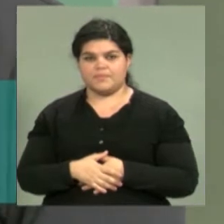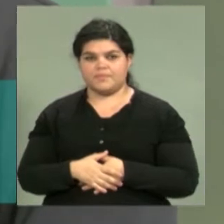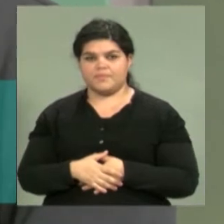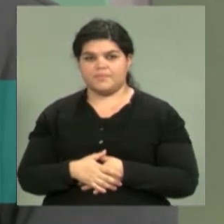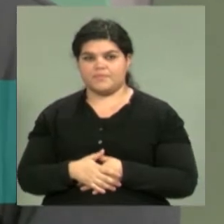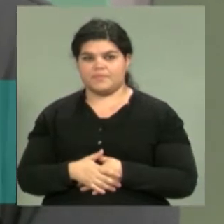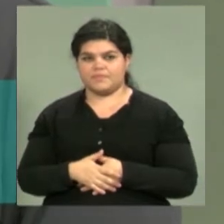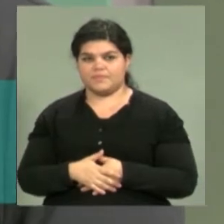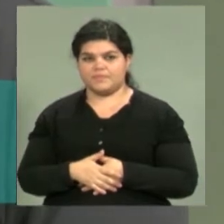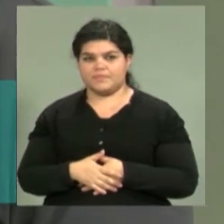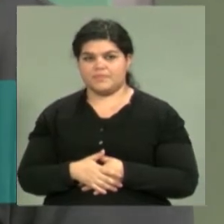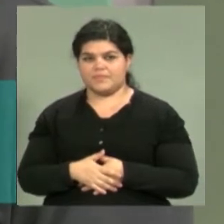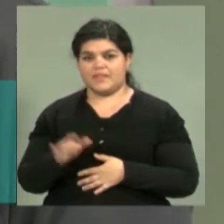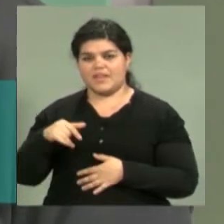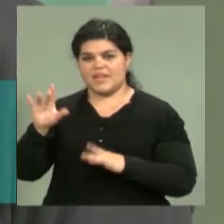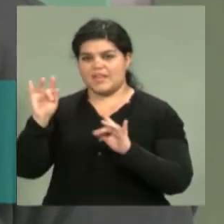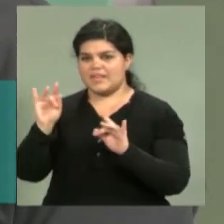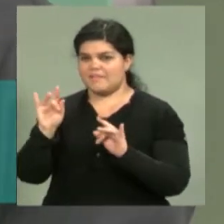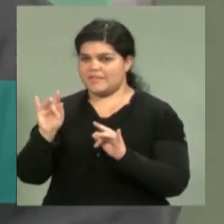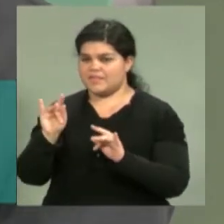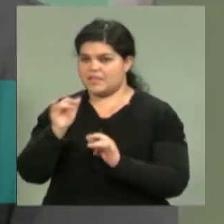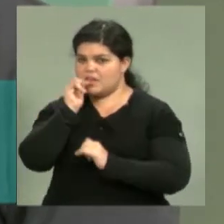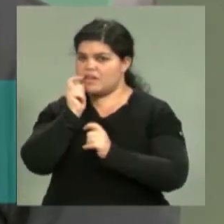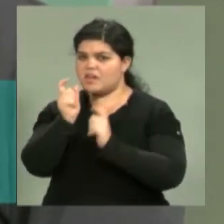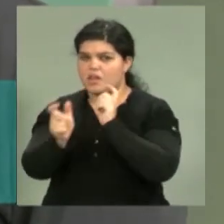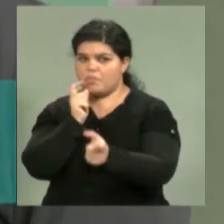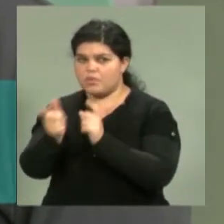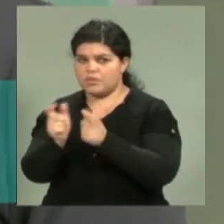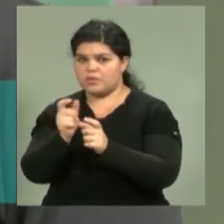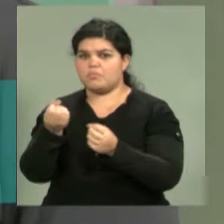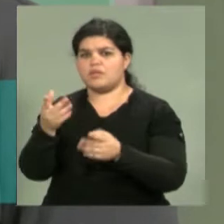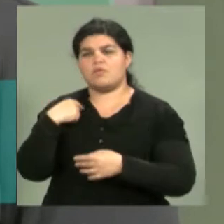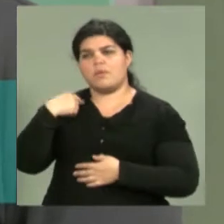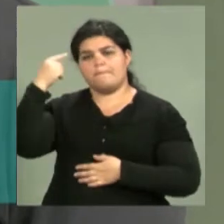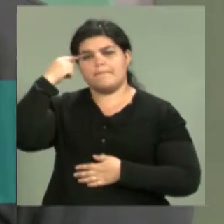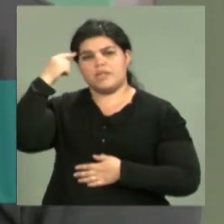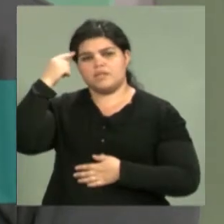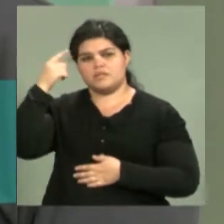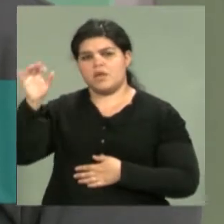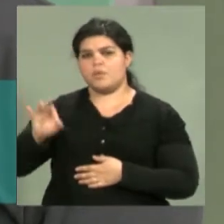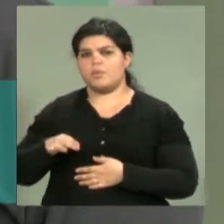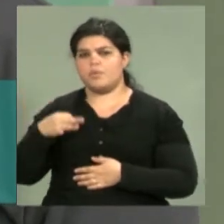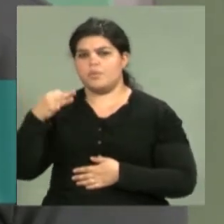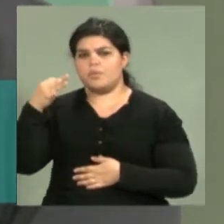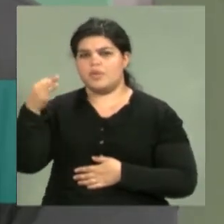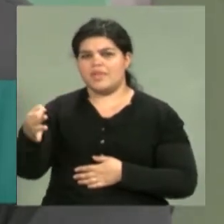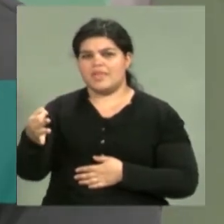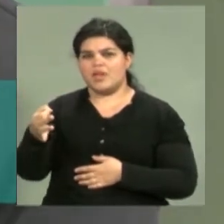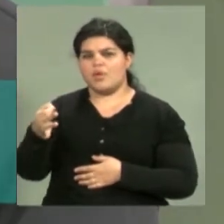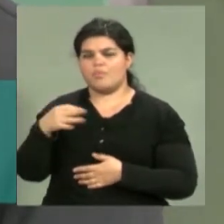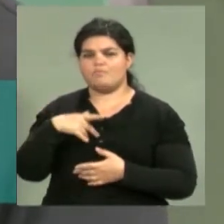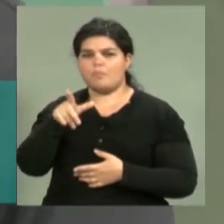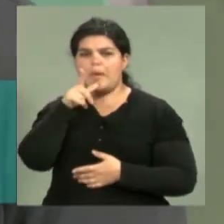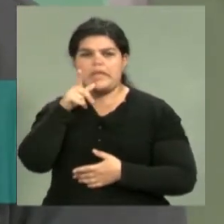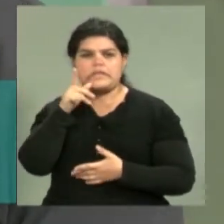Es bastante complicado responder eso porque uno piensa en la vida como un concepto abstracto,